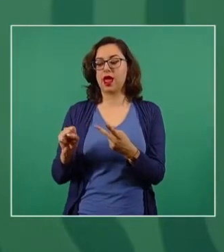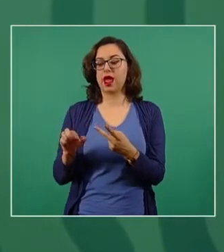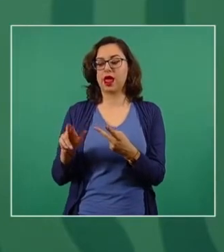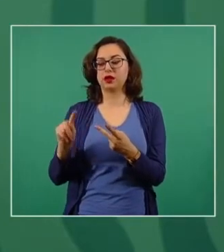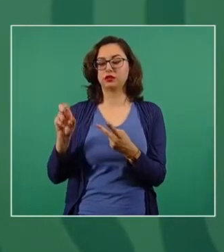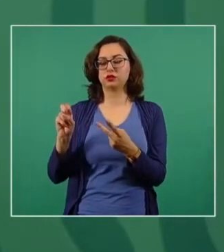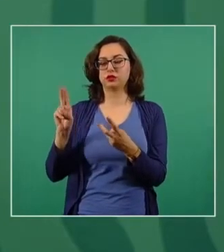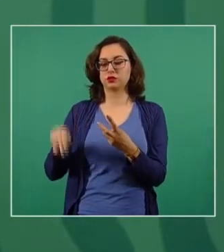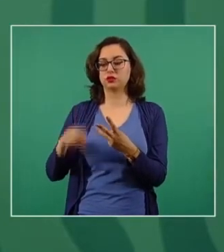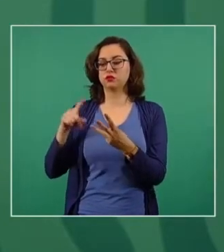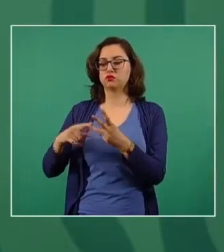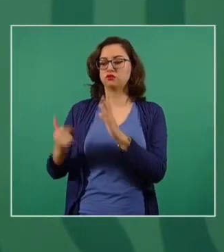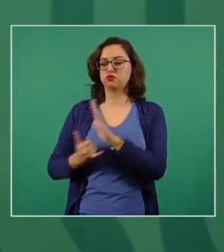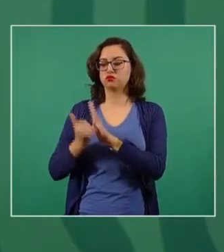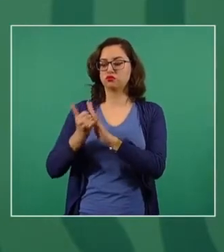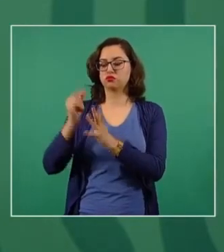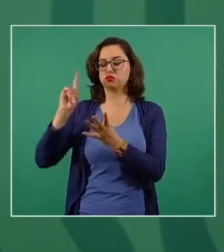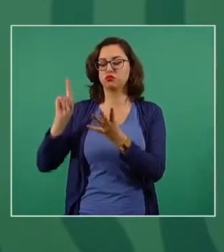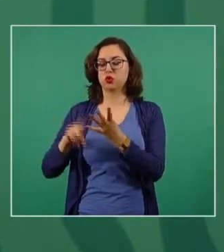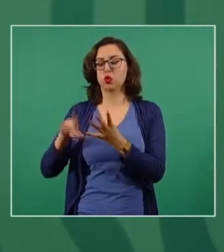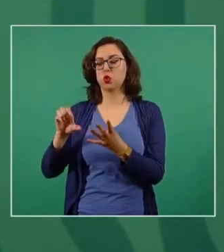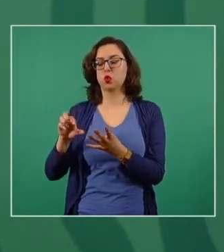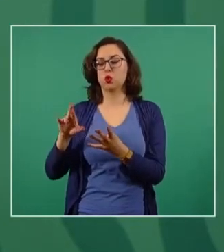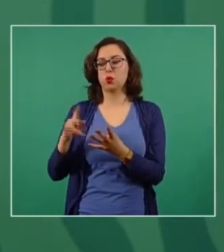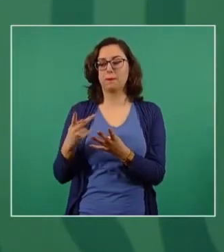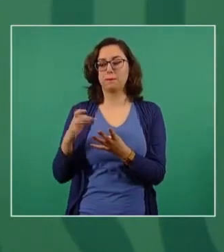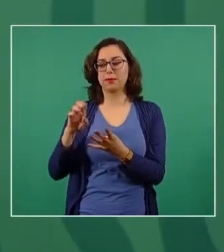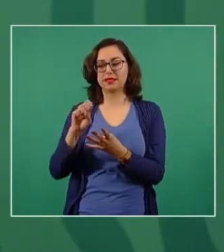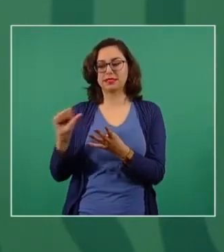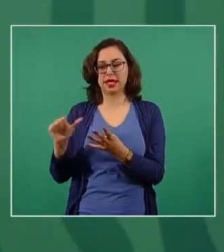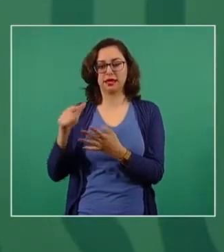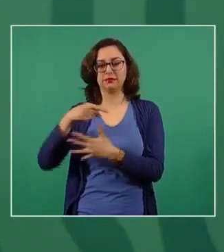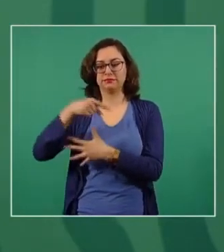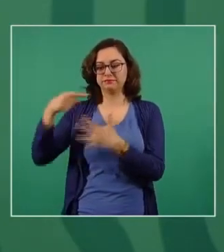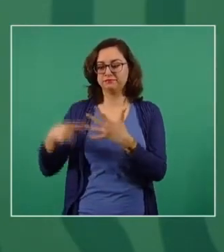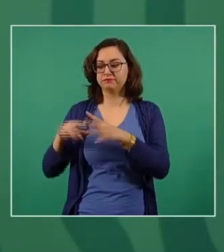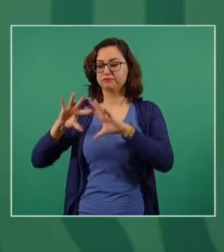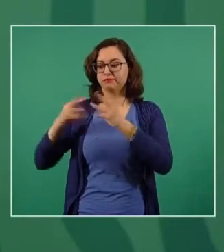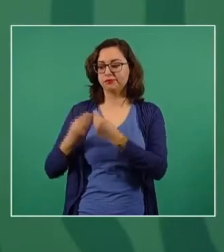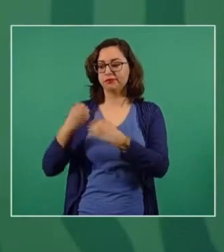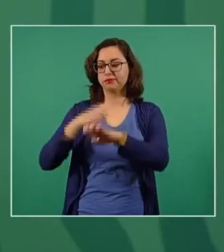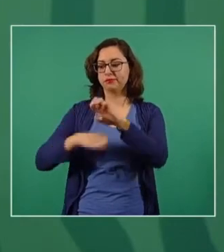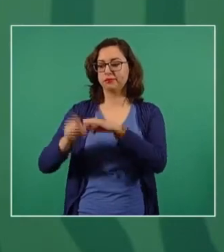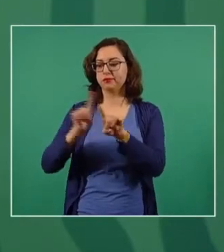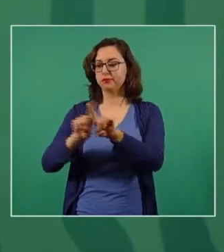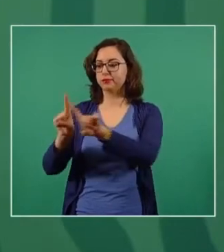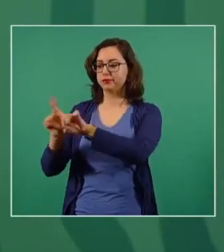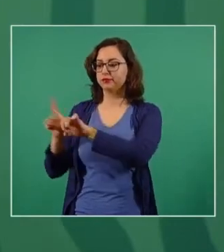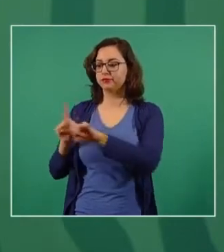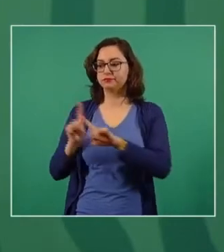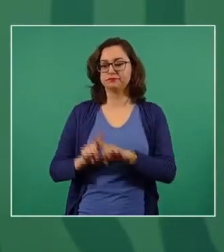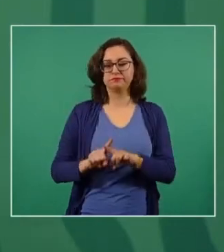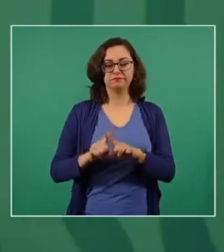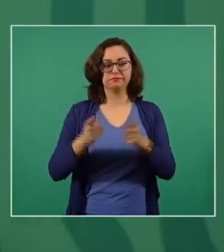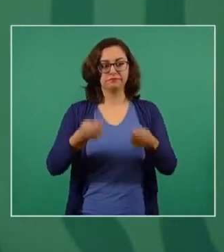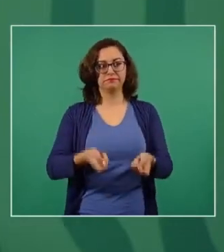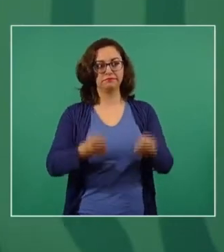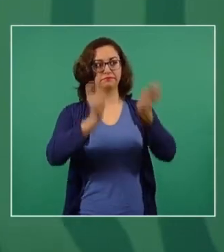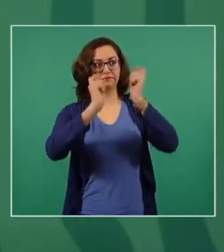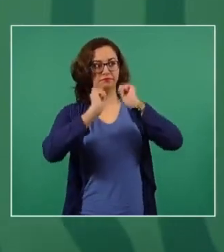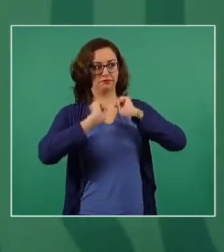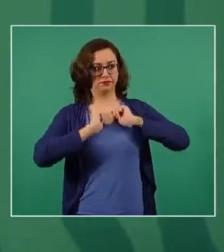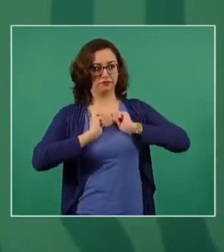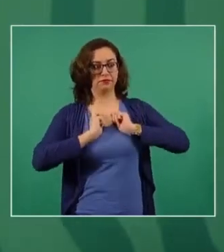Construcciones Urales y Cupisa, la confianza depositada por parte del Gobierno de México a través de